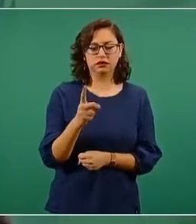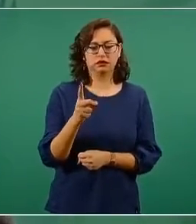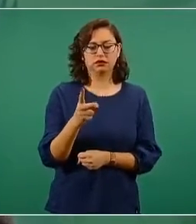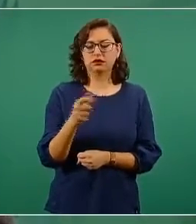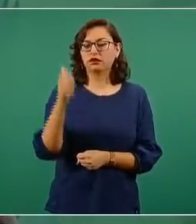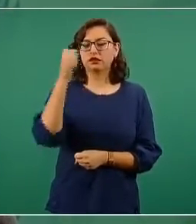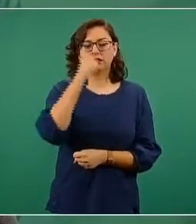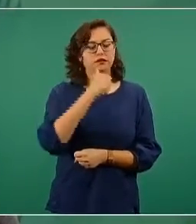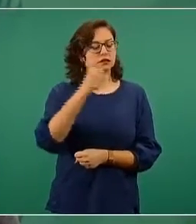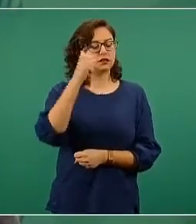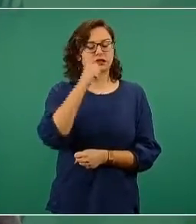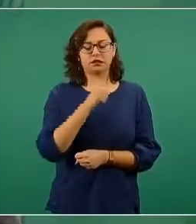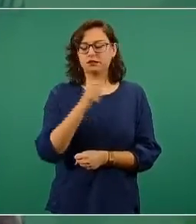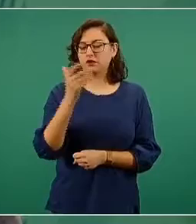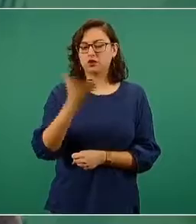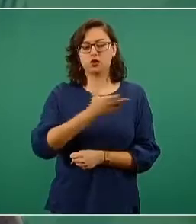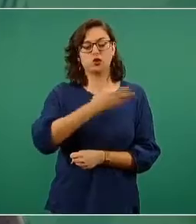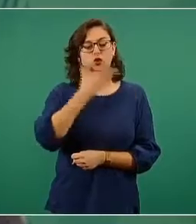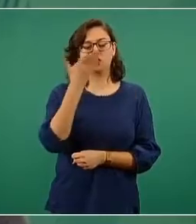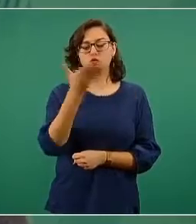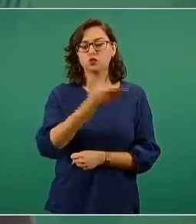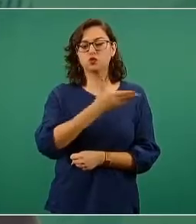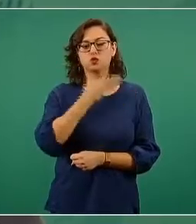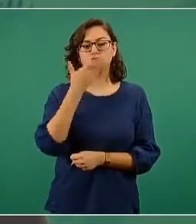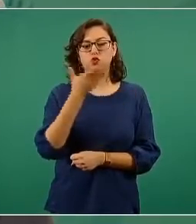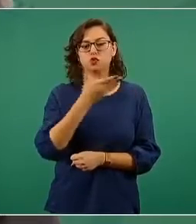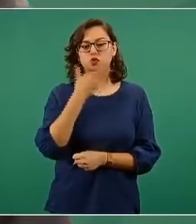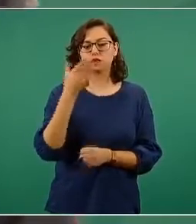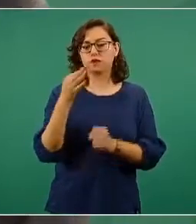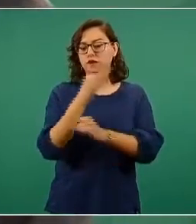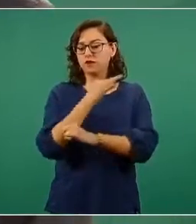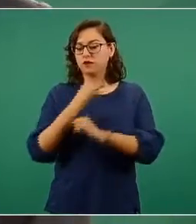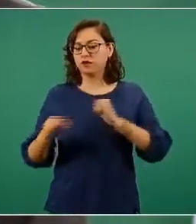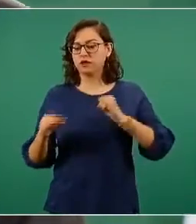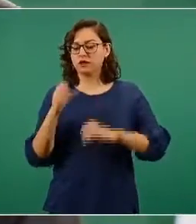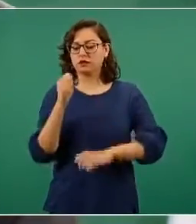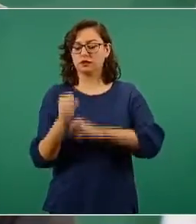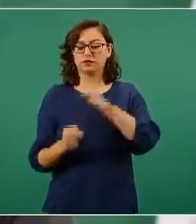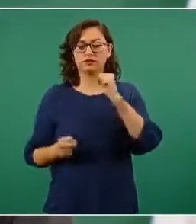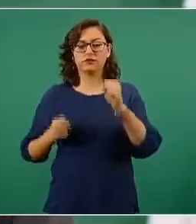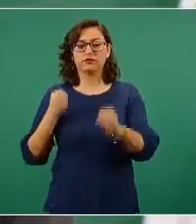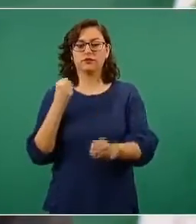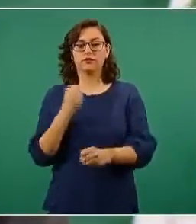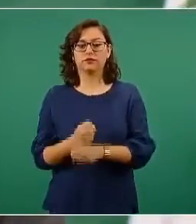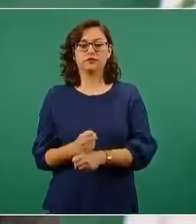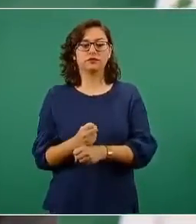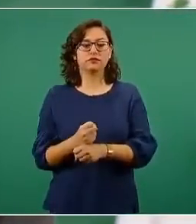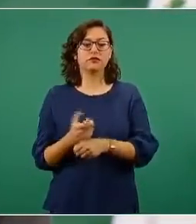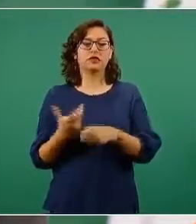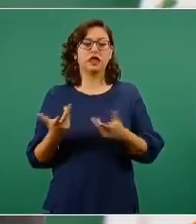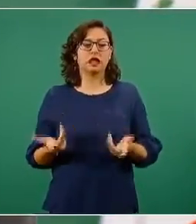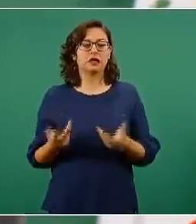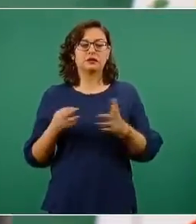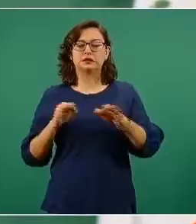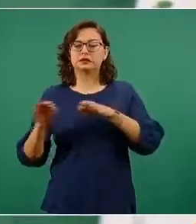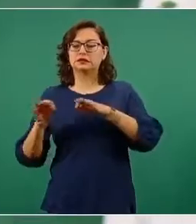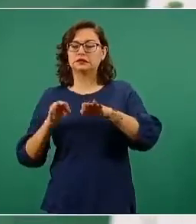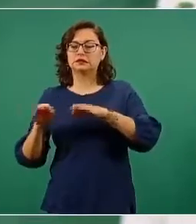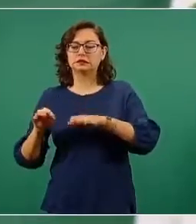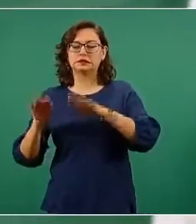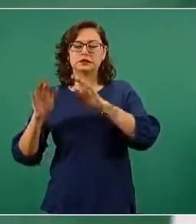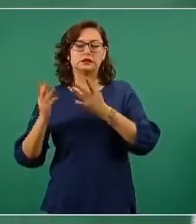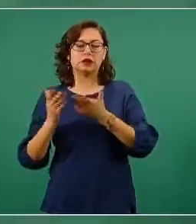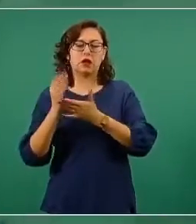hablan algunos de que a finales de año se requerían menos trabajadores, que a eso se debía